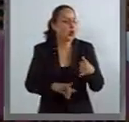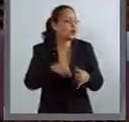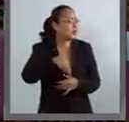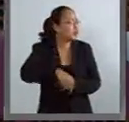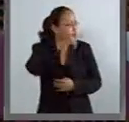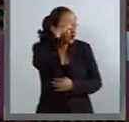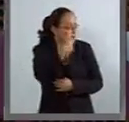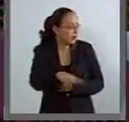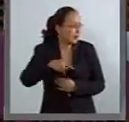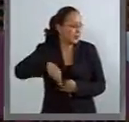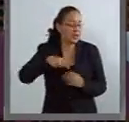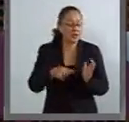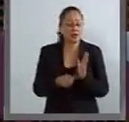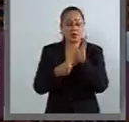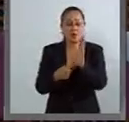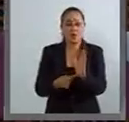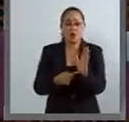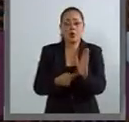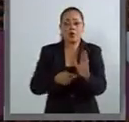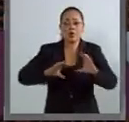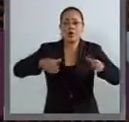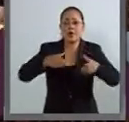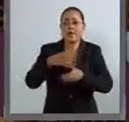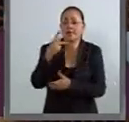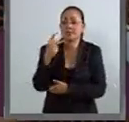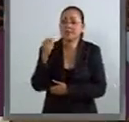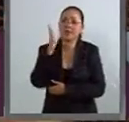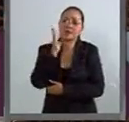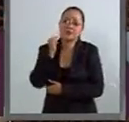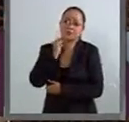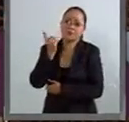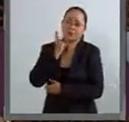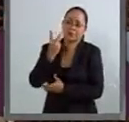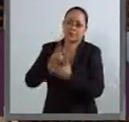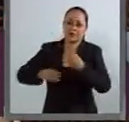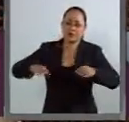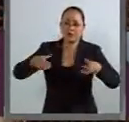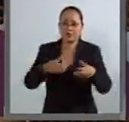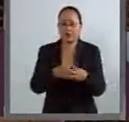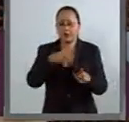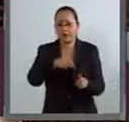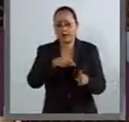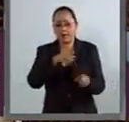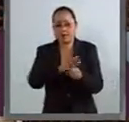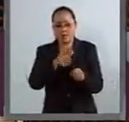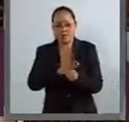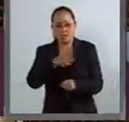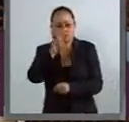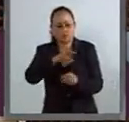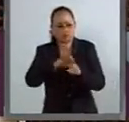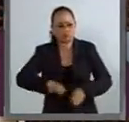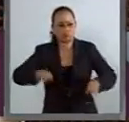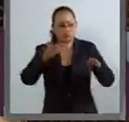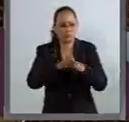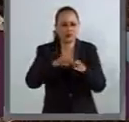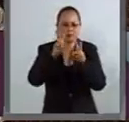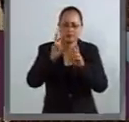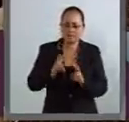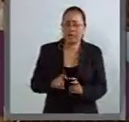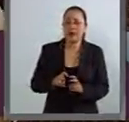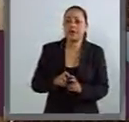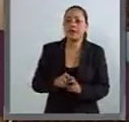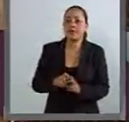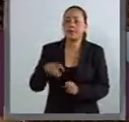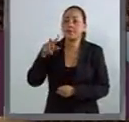de México. En el caso del canal del Congreso, tratando también de atender estas grandes exigencias de la población,